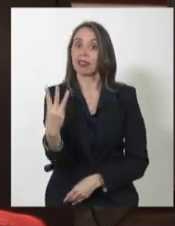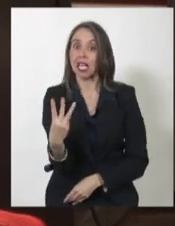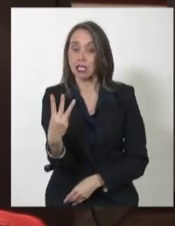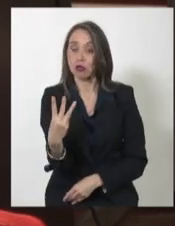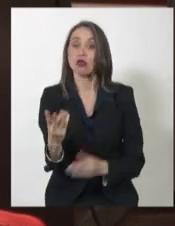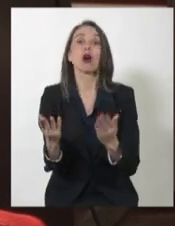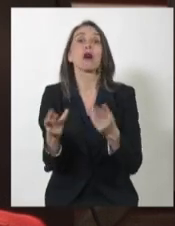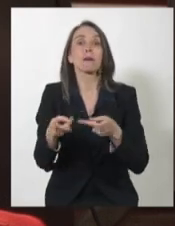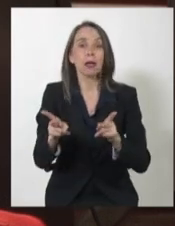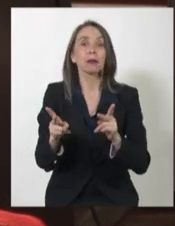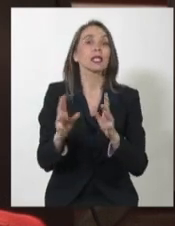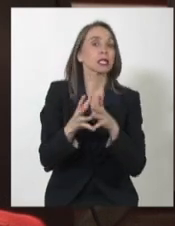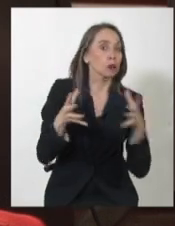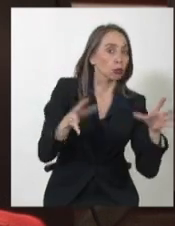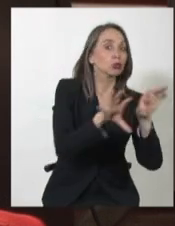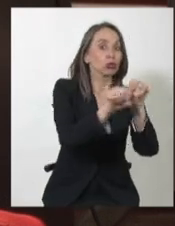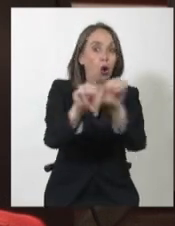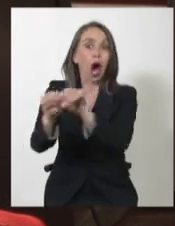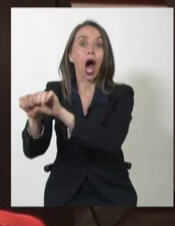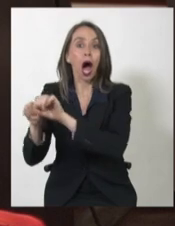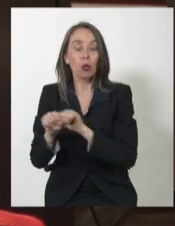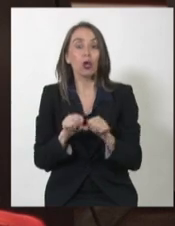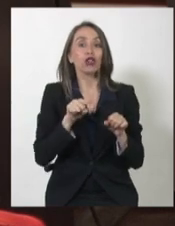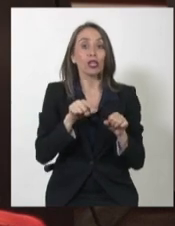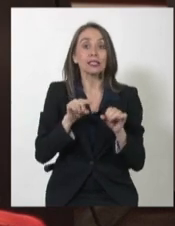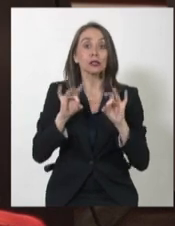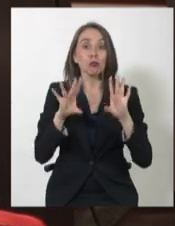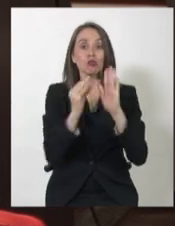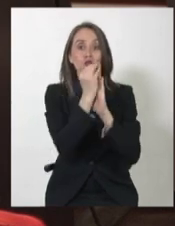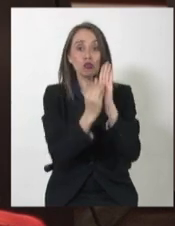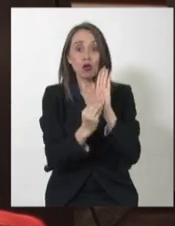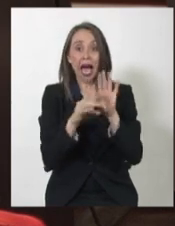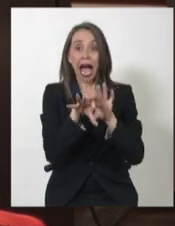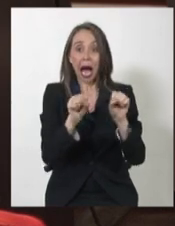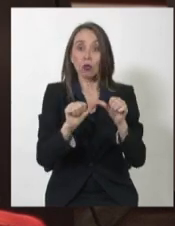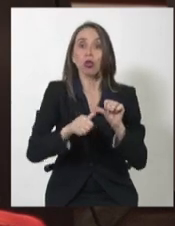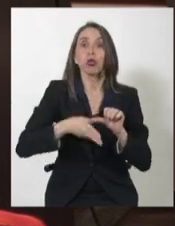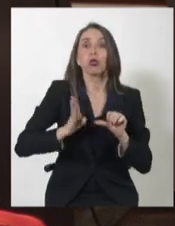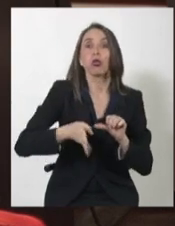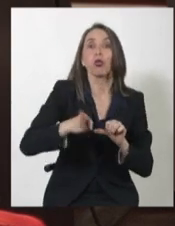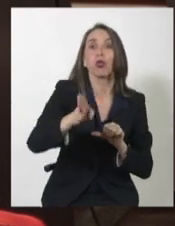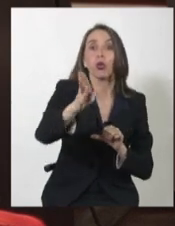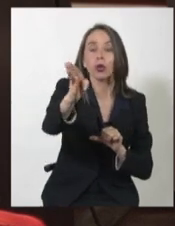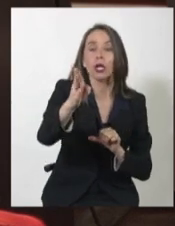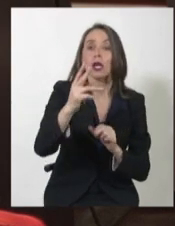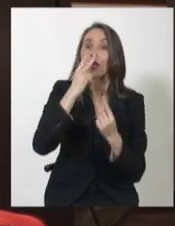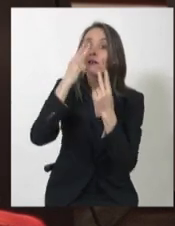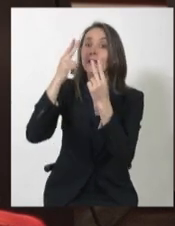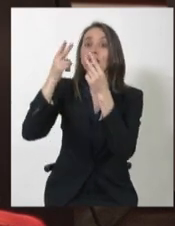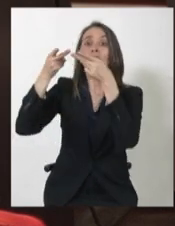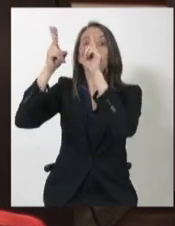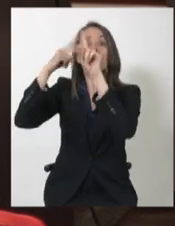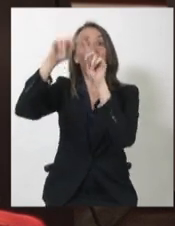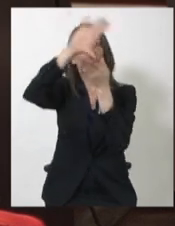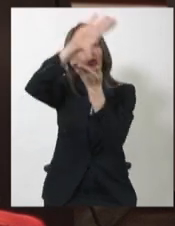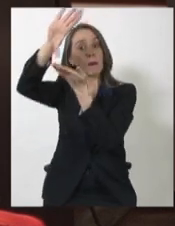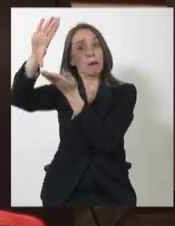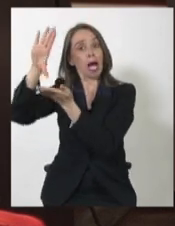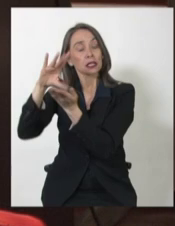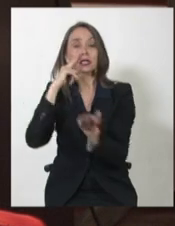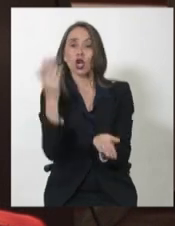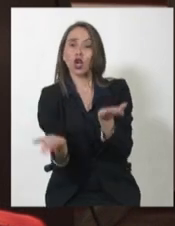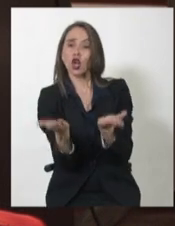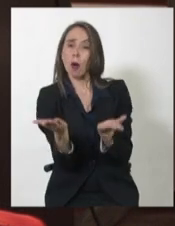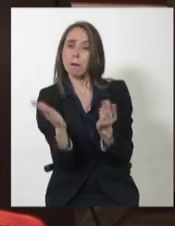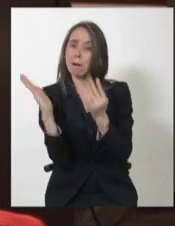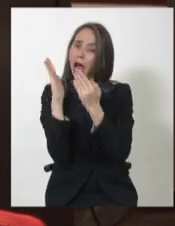amplios consensos, amplios acuerdos que perduren y además que si vemos el derecho comparado en varios países de América